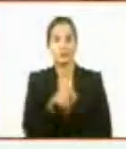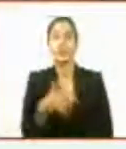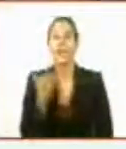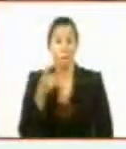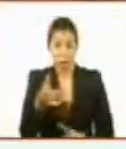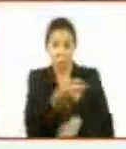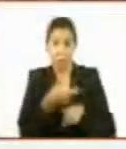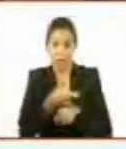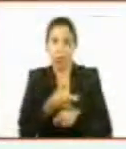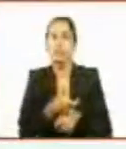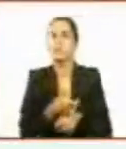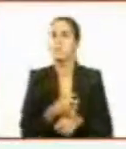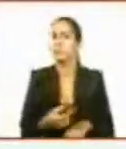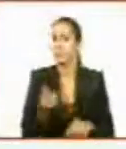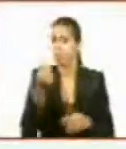a 5 a 6 dólares.